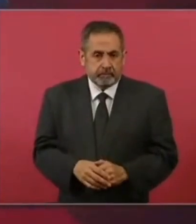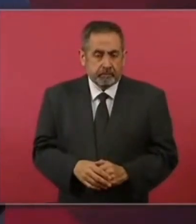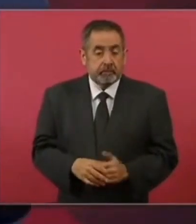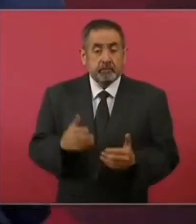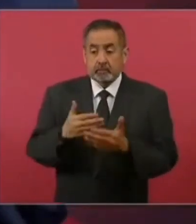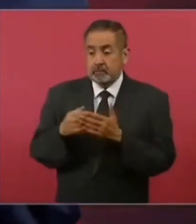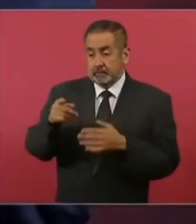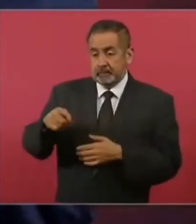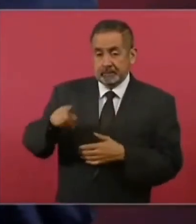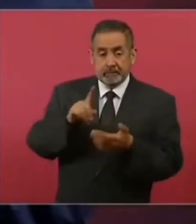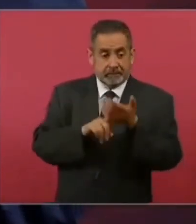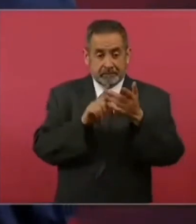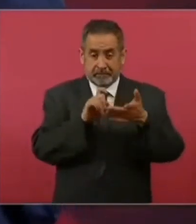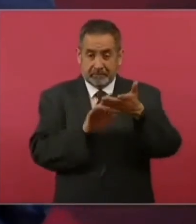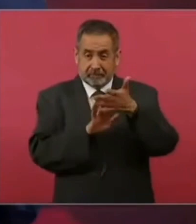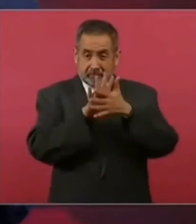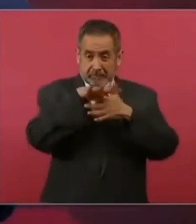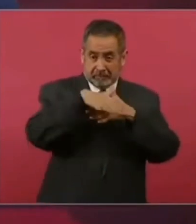el agua de esta presa